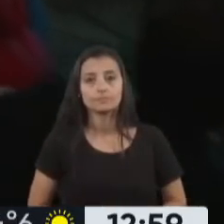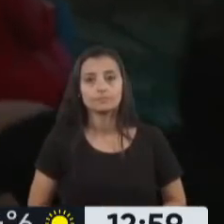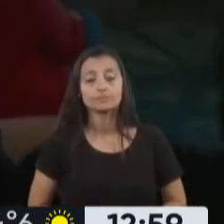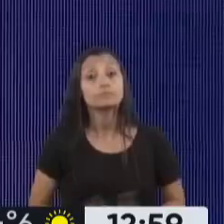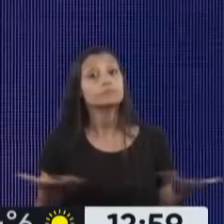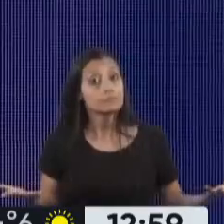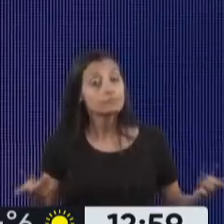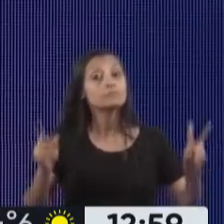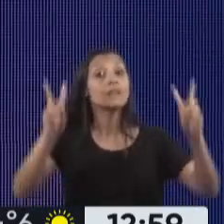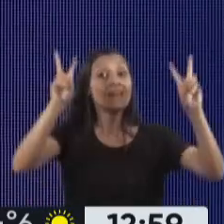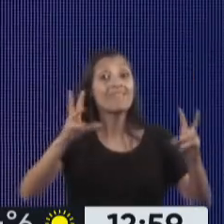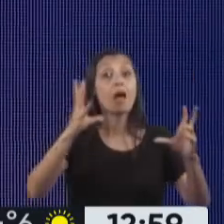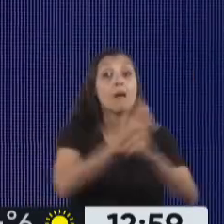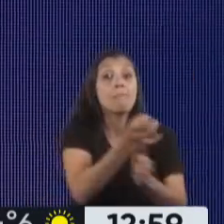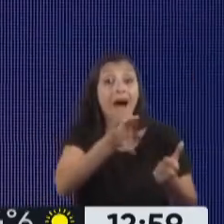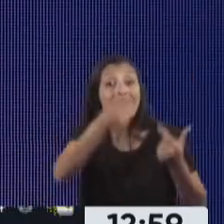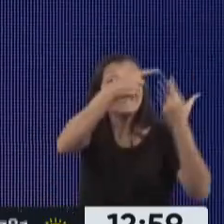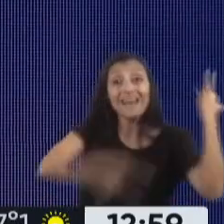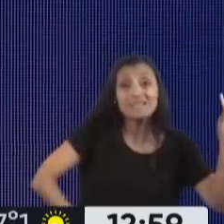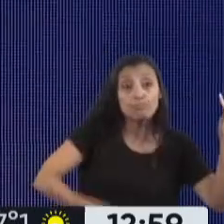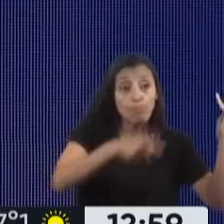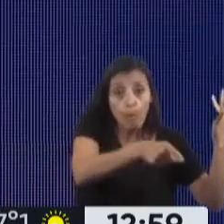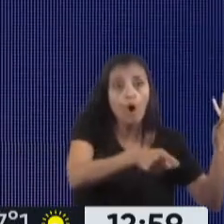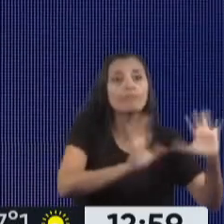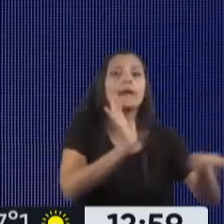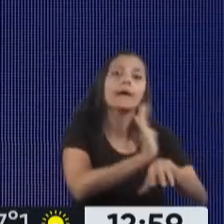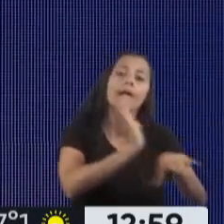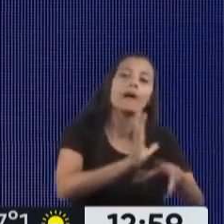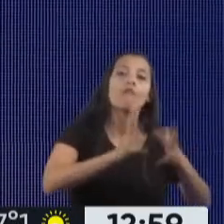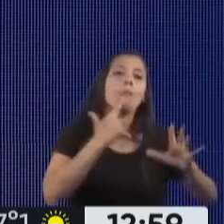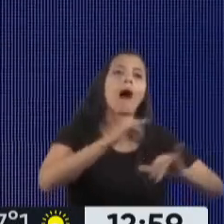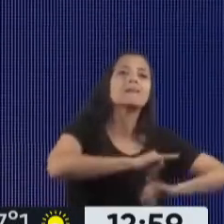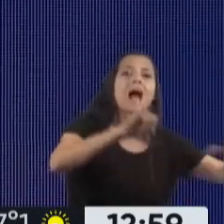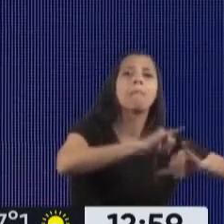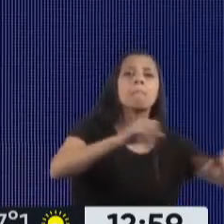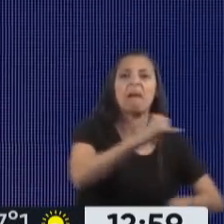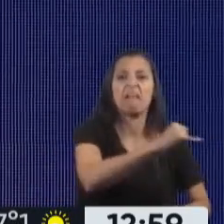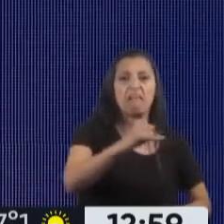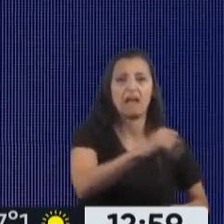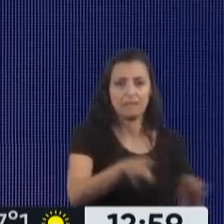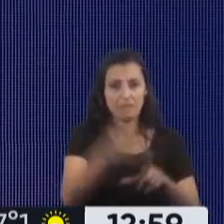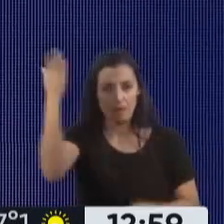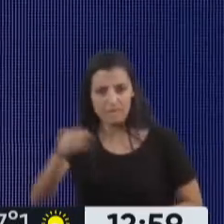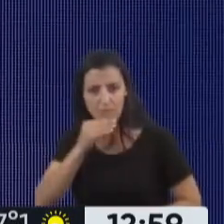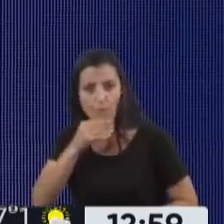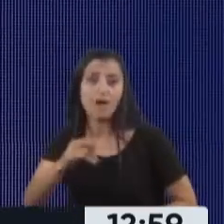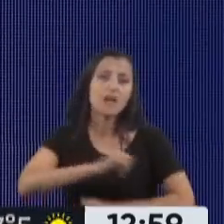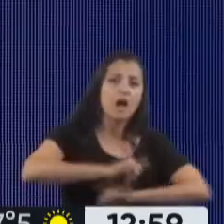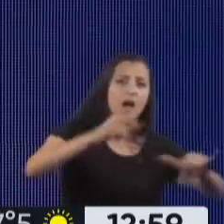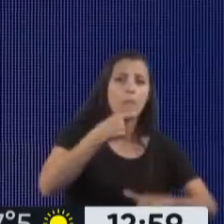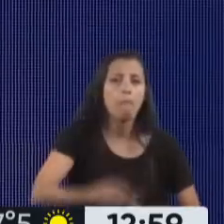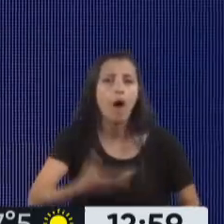el sistema de transporte, en lugar de usarlo para hacer campaña negativa, como hizo Massa durante toda la campaña, diciendo todo tipo